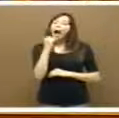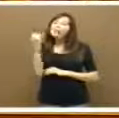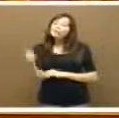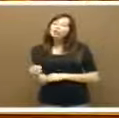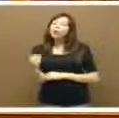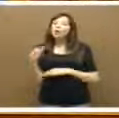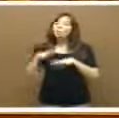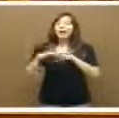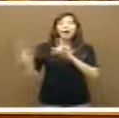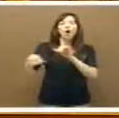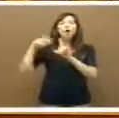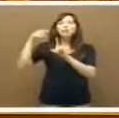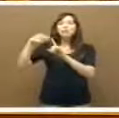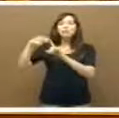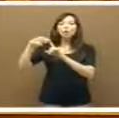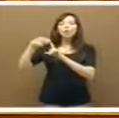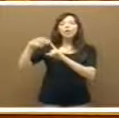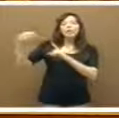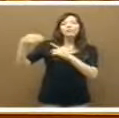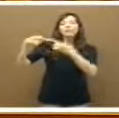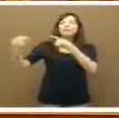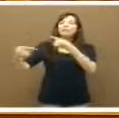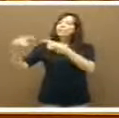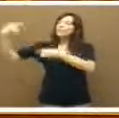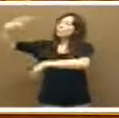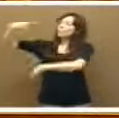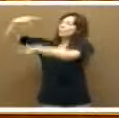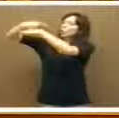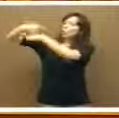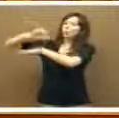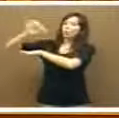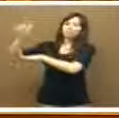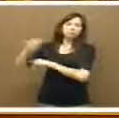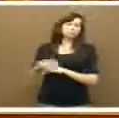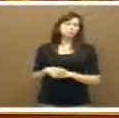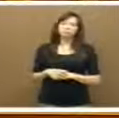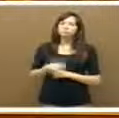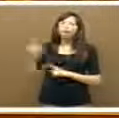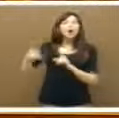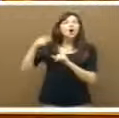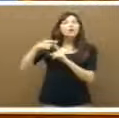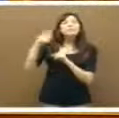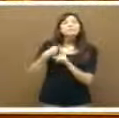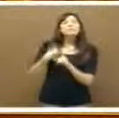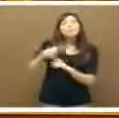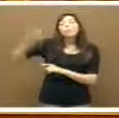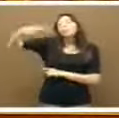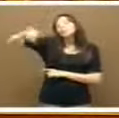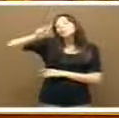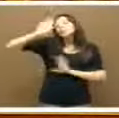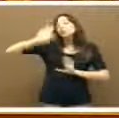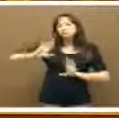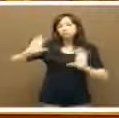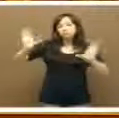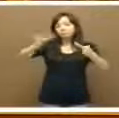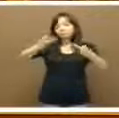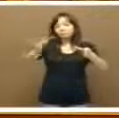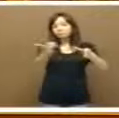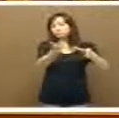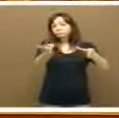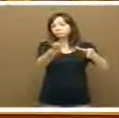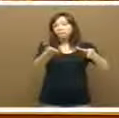el norte, esa lagrújula que tiene que marcar la política económica. Usted lo sabe. Ese es un objetivo que ustedes, en su momento, lo que ahora es